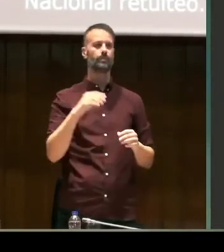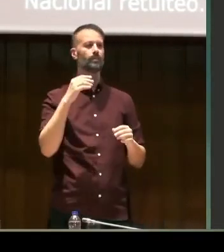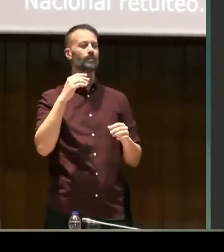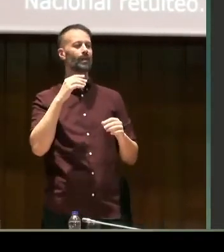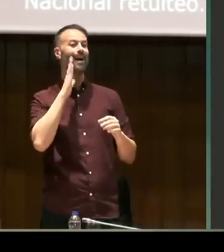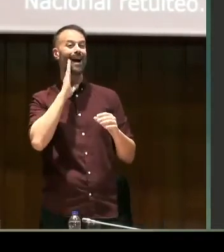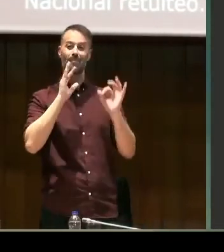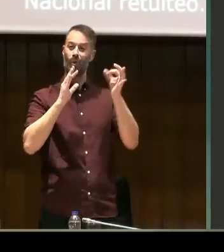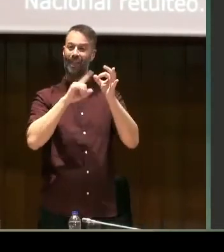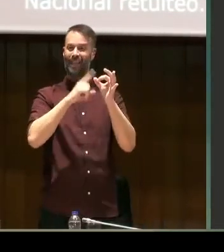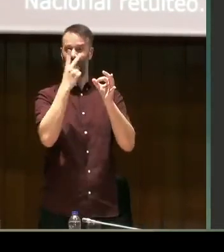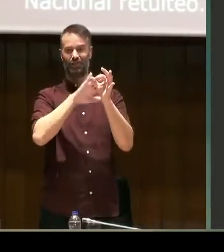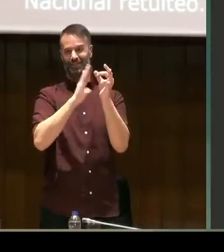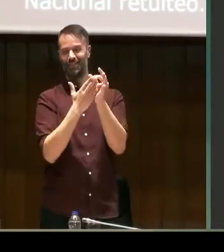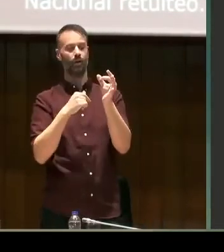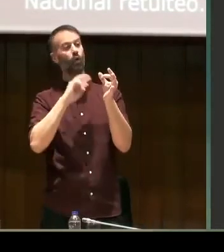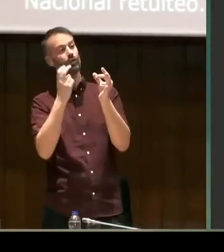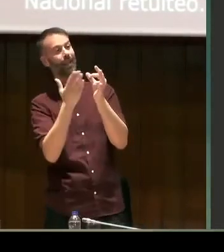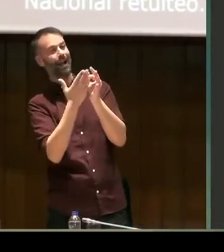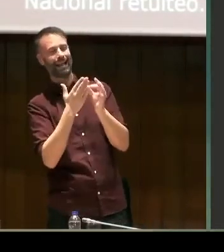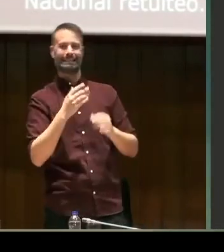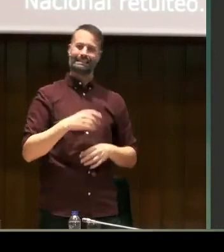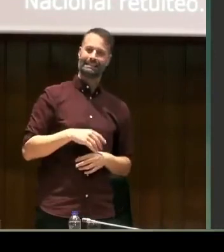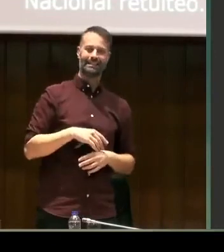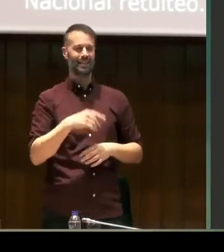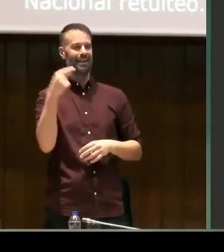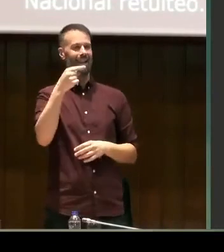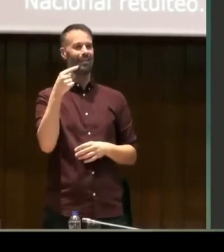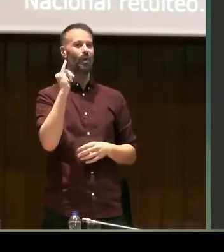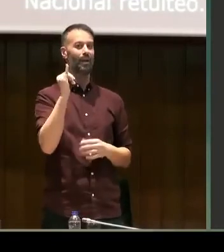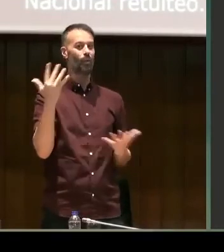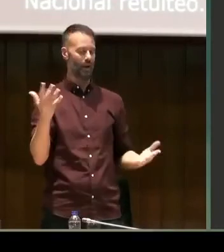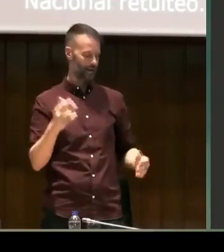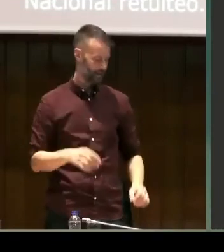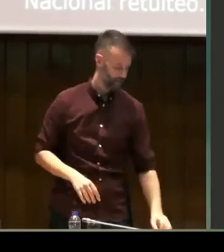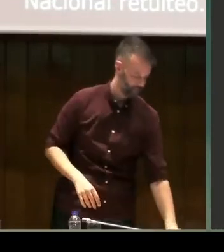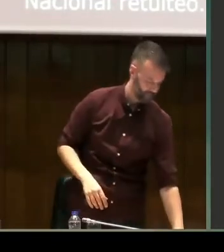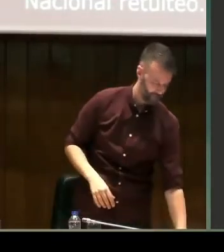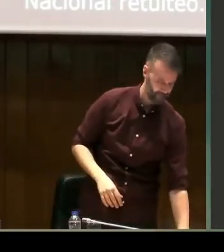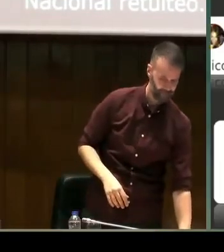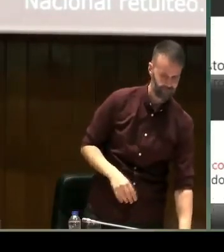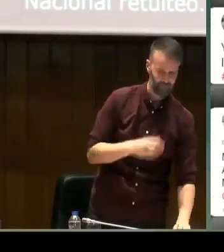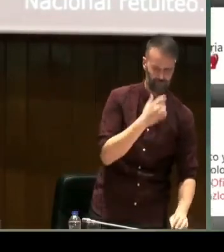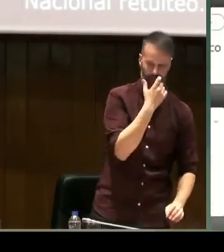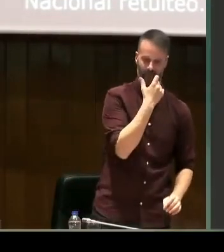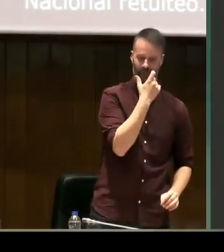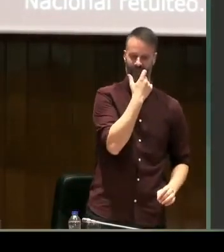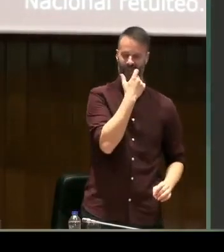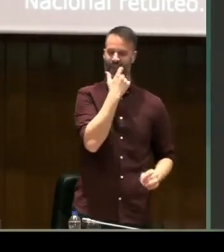es algo positivo, pero también hay que tener precaución al respecto. Como digo, hay dos caras de la moneda siempre.